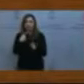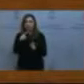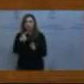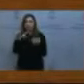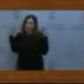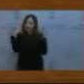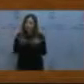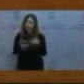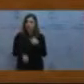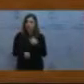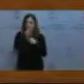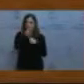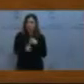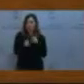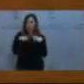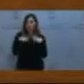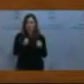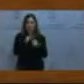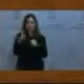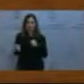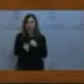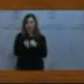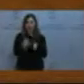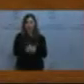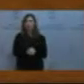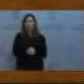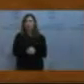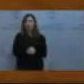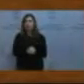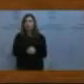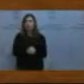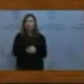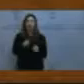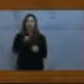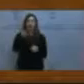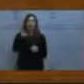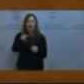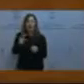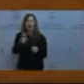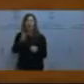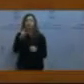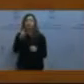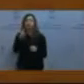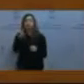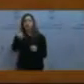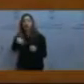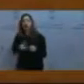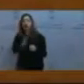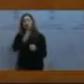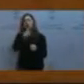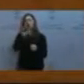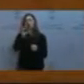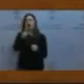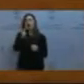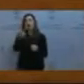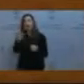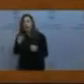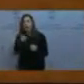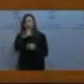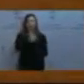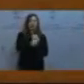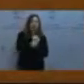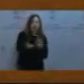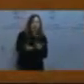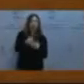concretos, Lena, Turón, Corvera, ¿cuáles ya no se van a hacer, señora consejera, o cuáles sí? Yo creo que eso es lo que tienen que